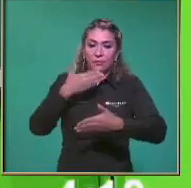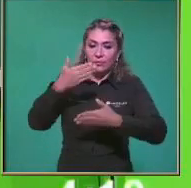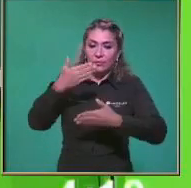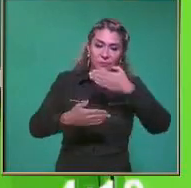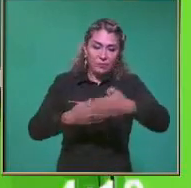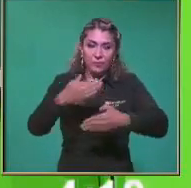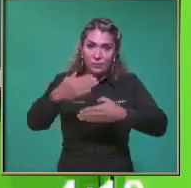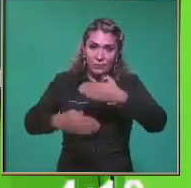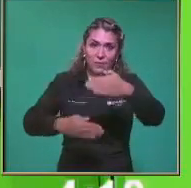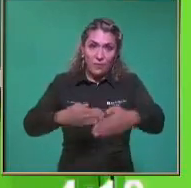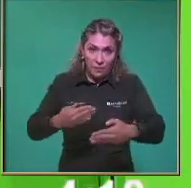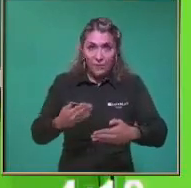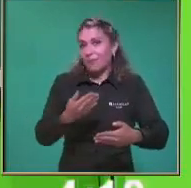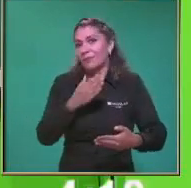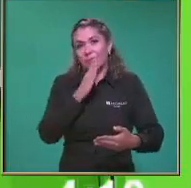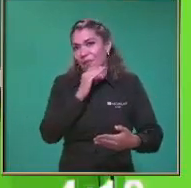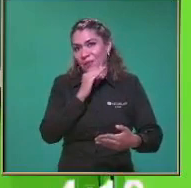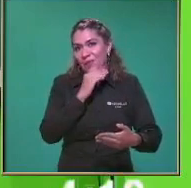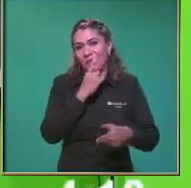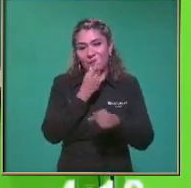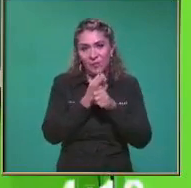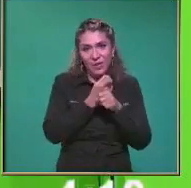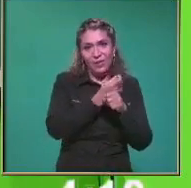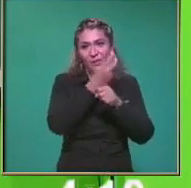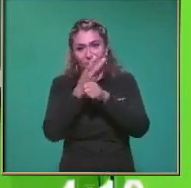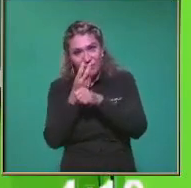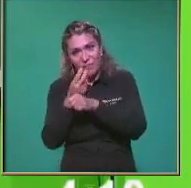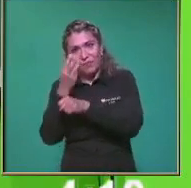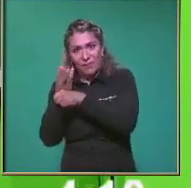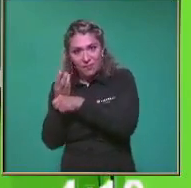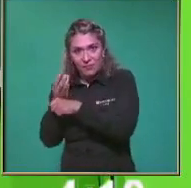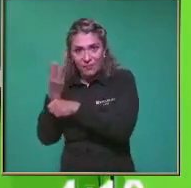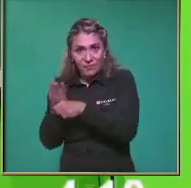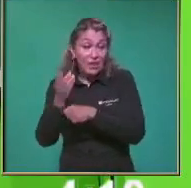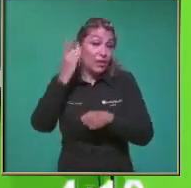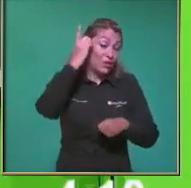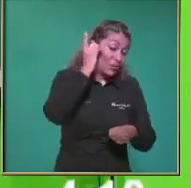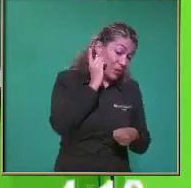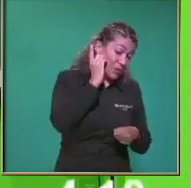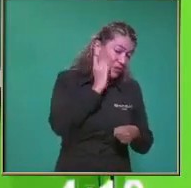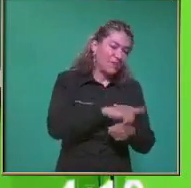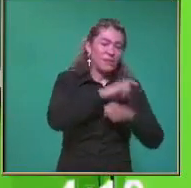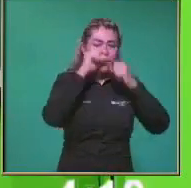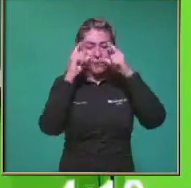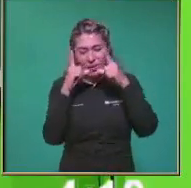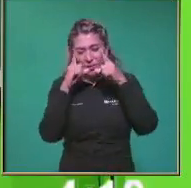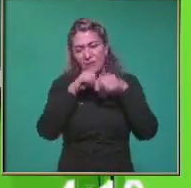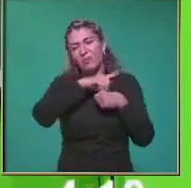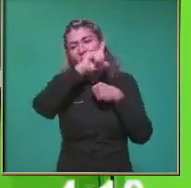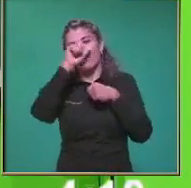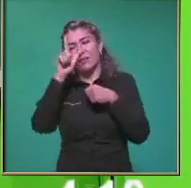no puedo caminar. Entonces, si estoy acostado, estoy dormido, primero despierto, luego abro mis ojos,